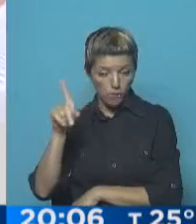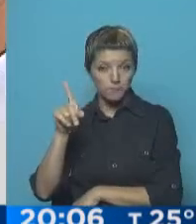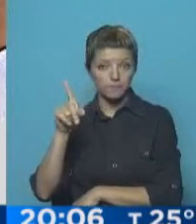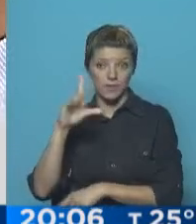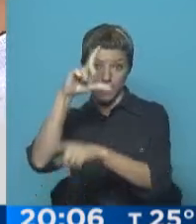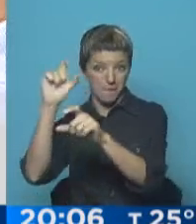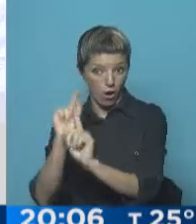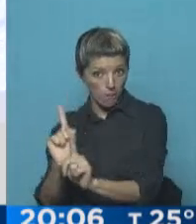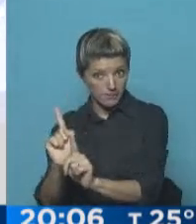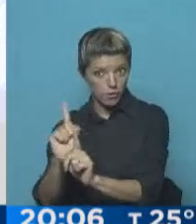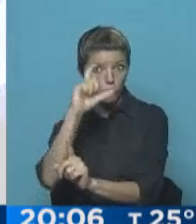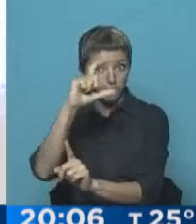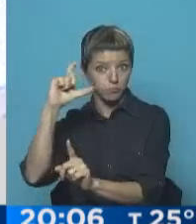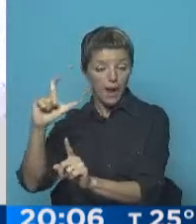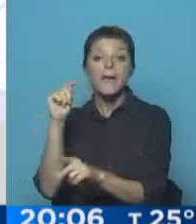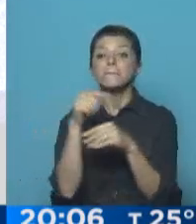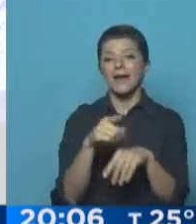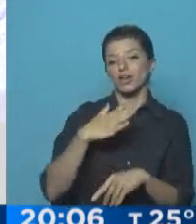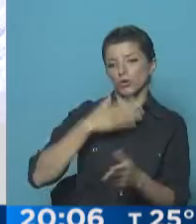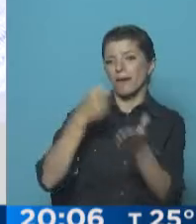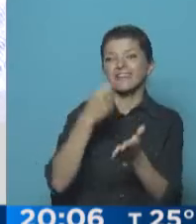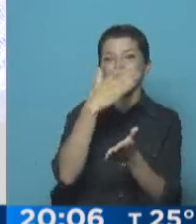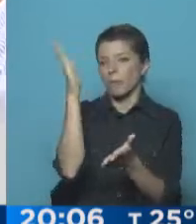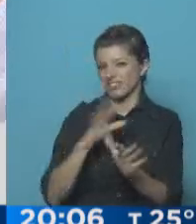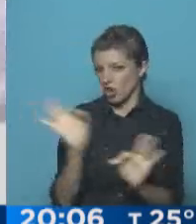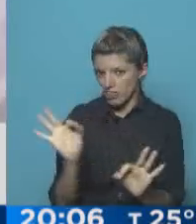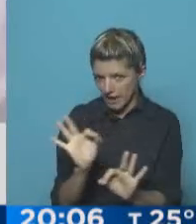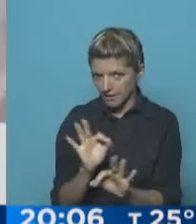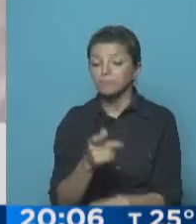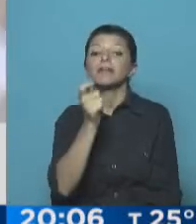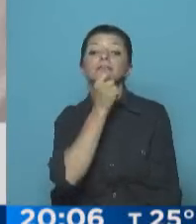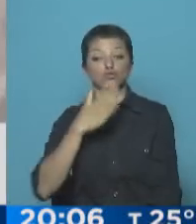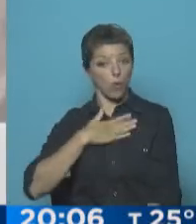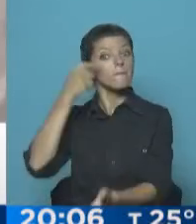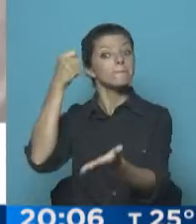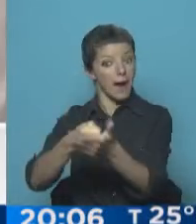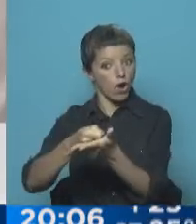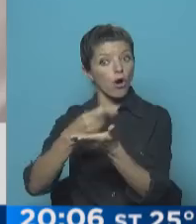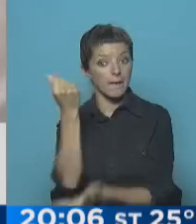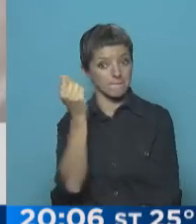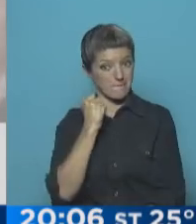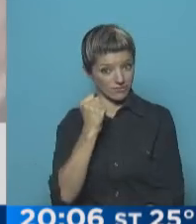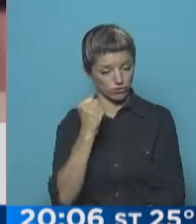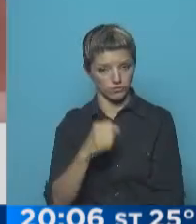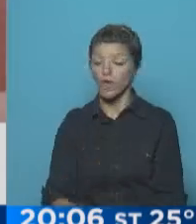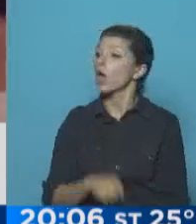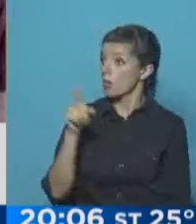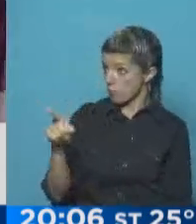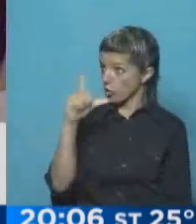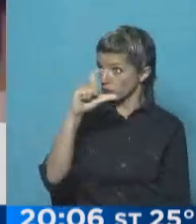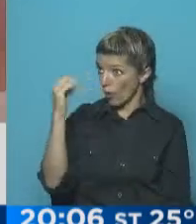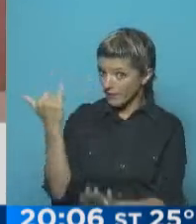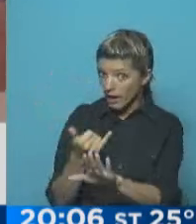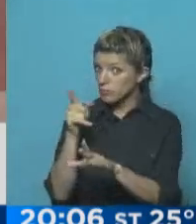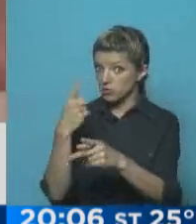banco para no cobrarte el 5% de recargo en caso de pagar efectivo. O sea, vos estás bancarizado y pudiste hacerlo